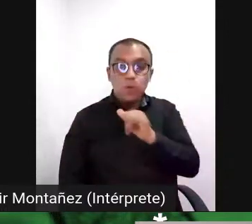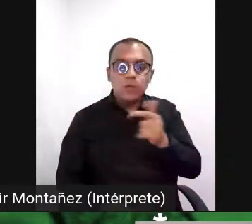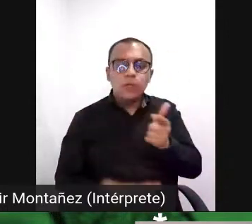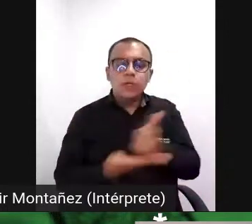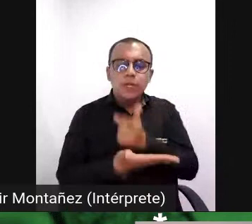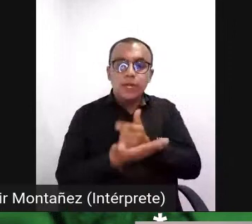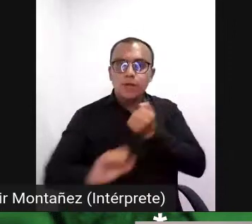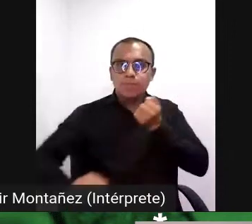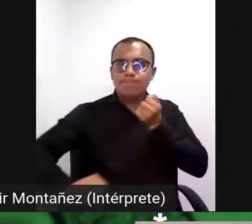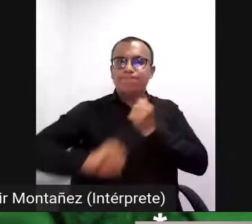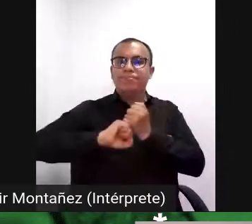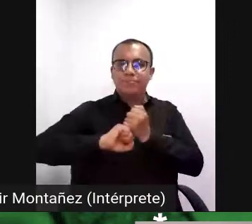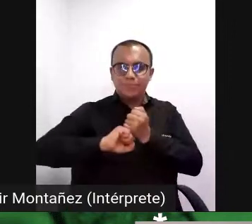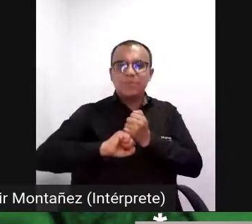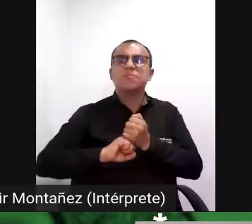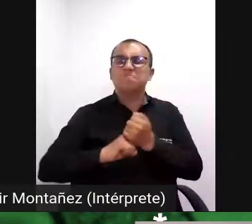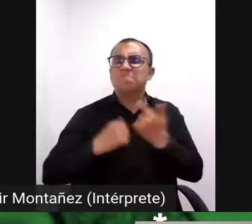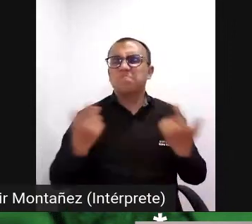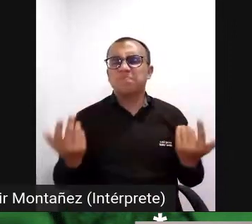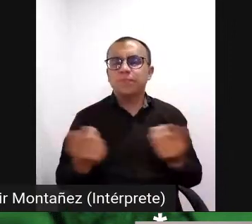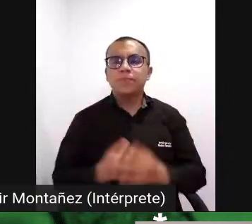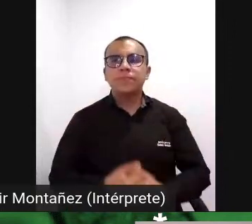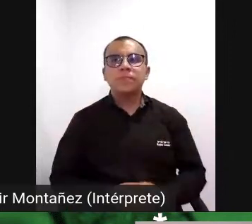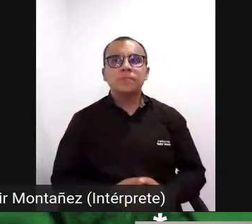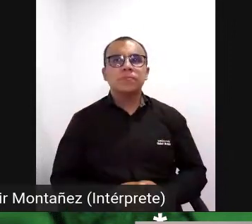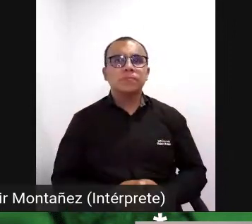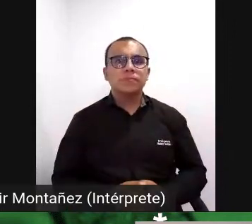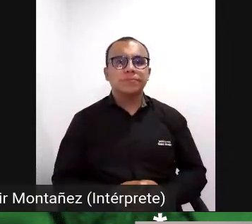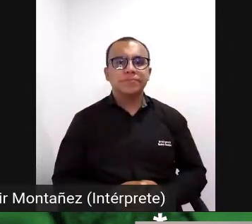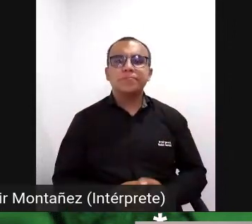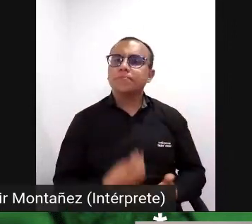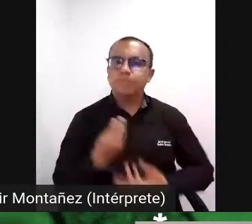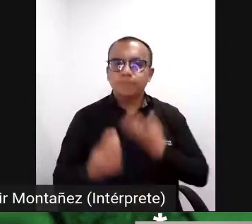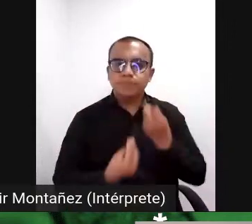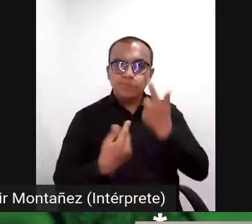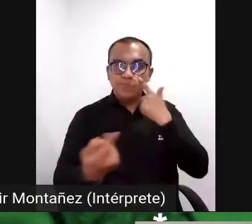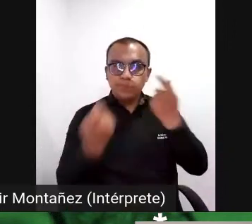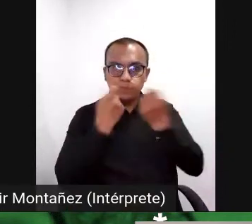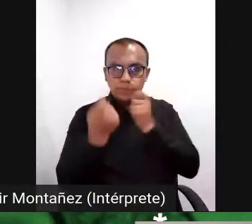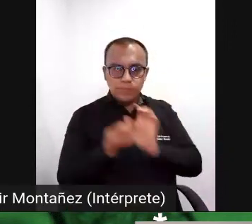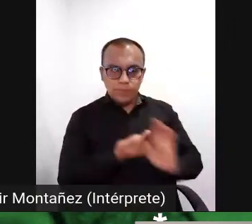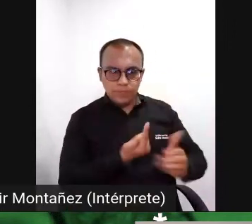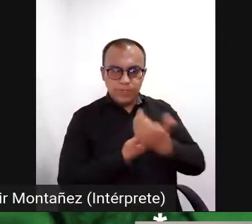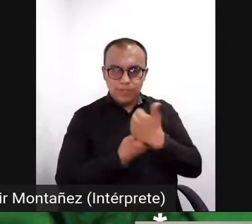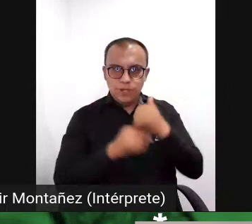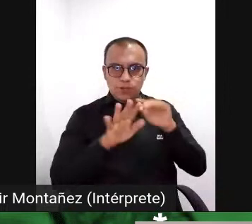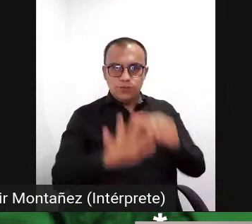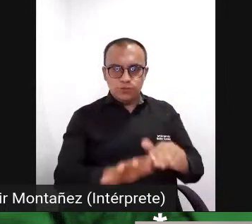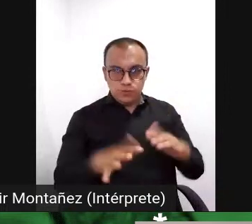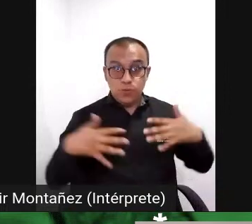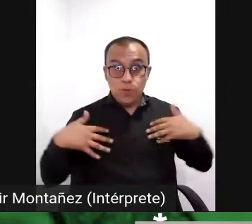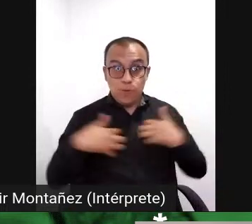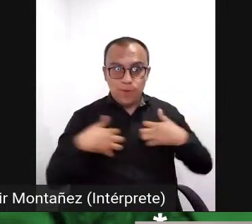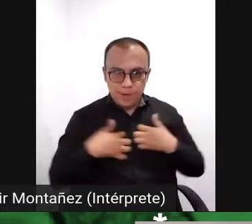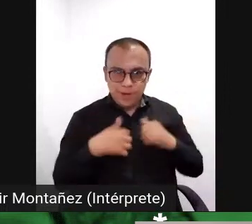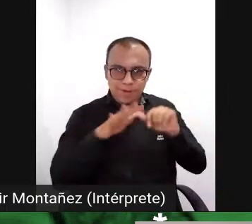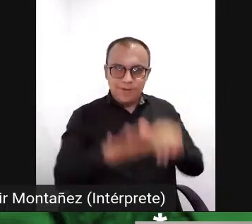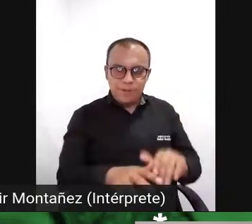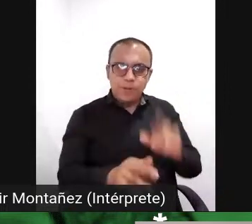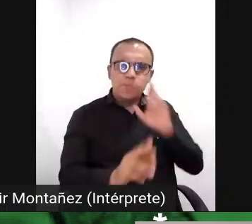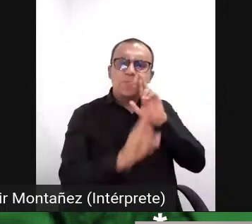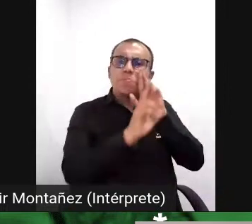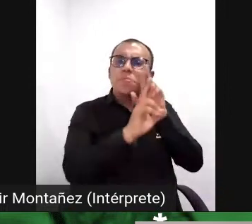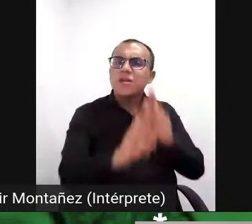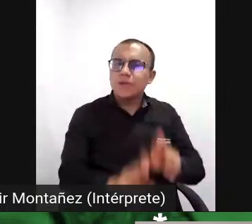apoyar muchísimo porque fue generar una estrategia de protección de la fauna silvestre a partir del reconocimiento de